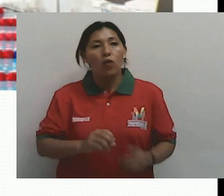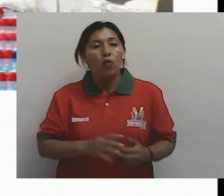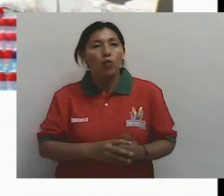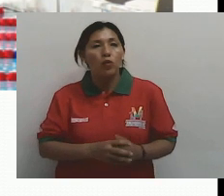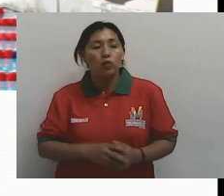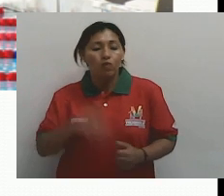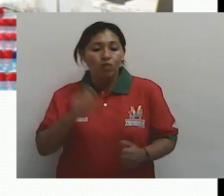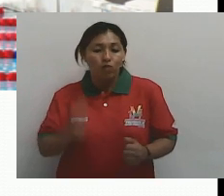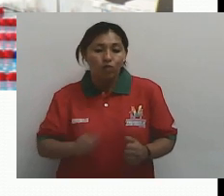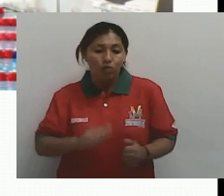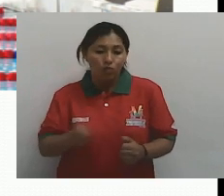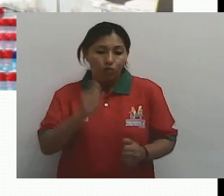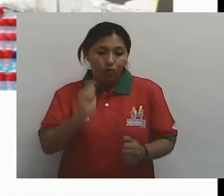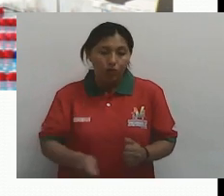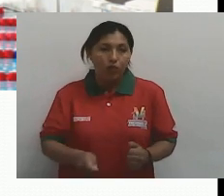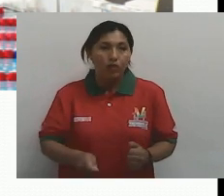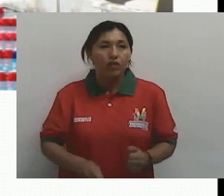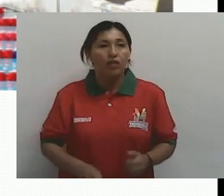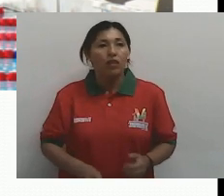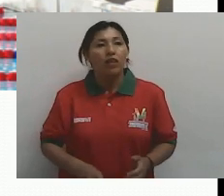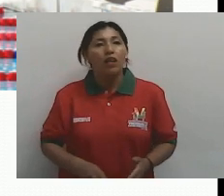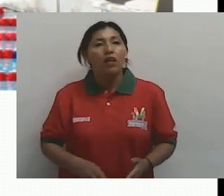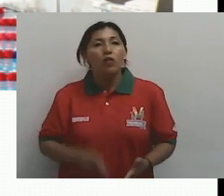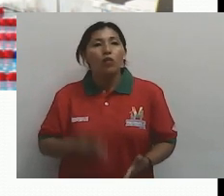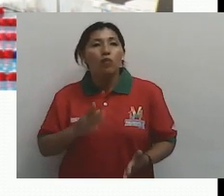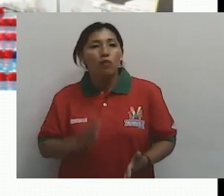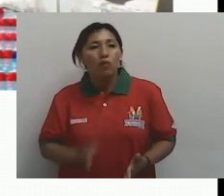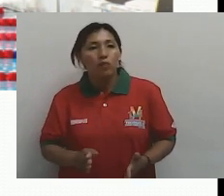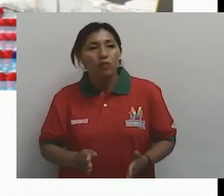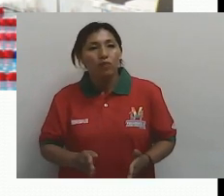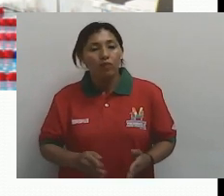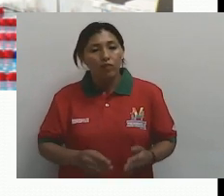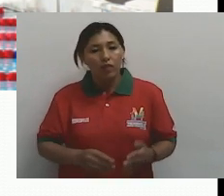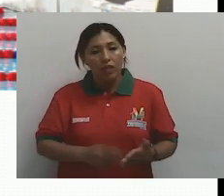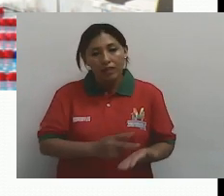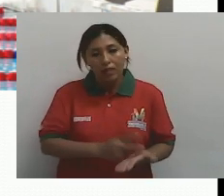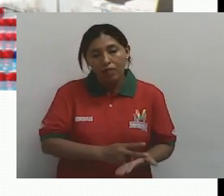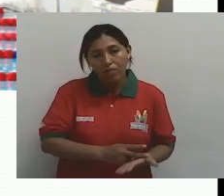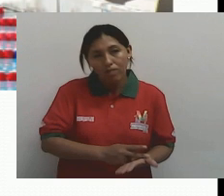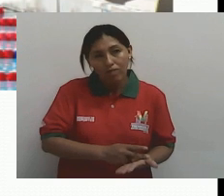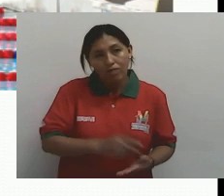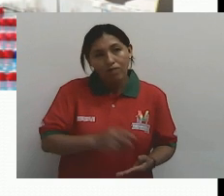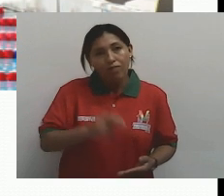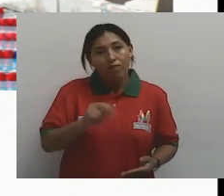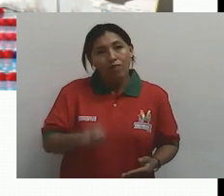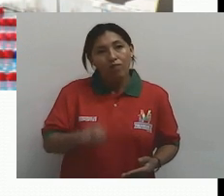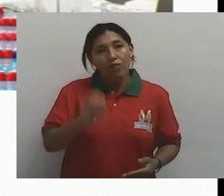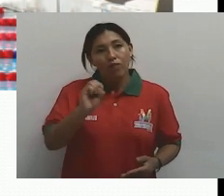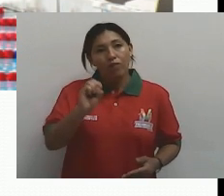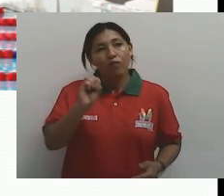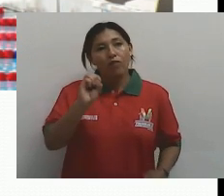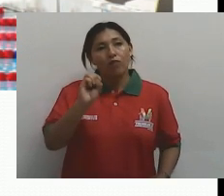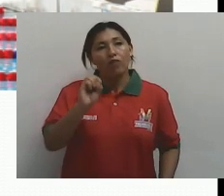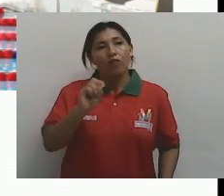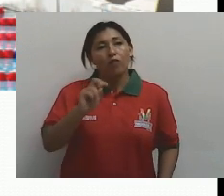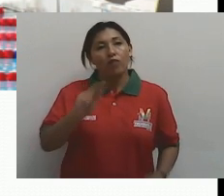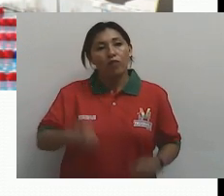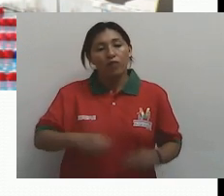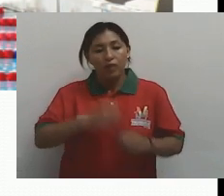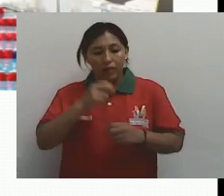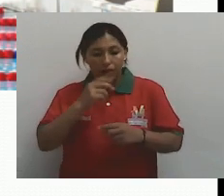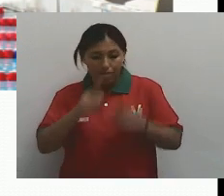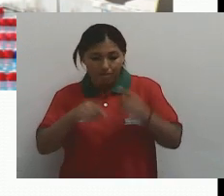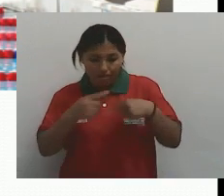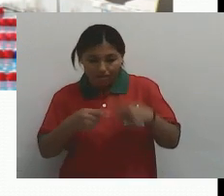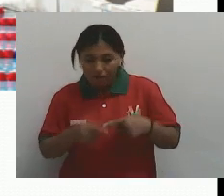Hará cumplir las normas y decisiones de la FINA y decidirá todas las cuestiones sobre la